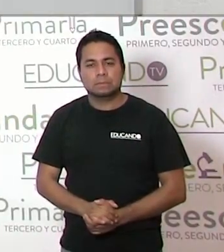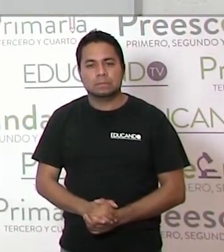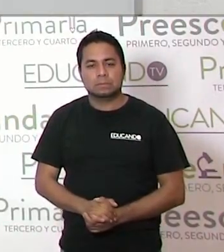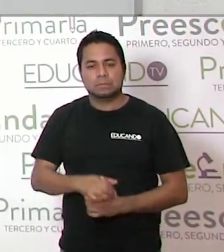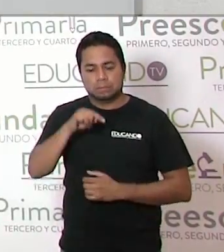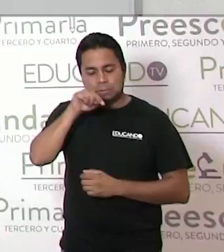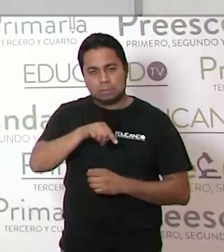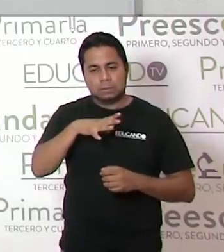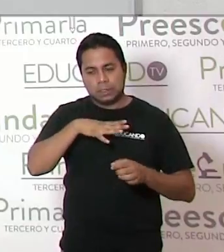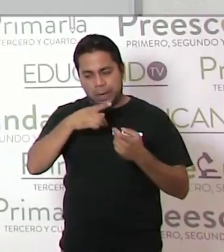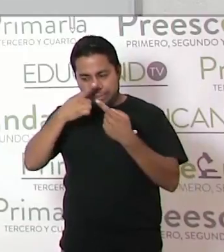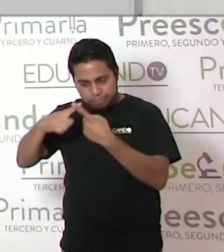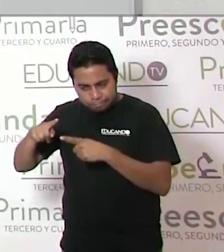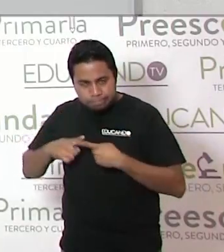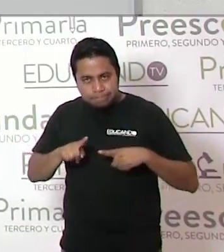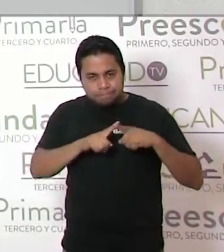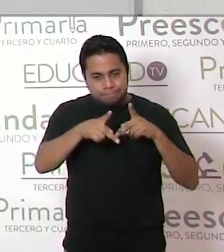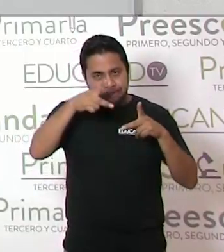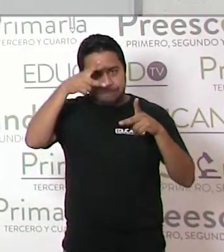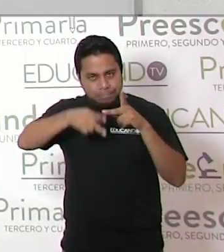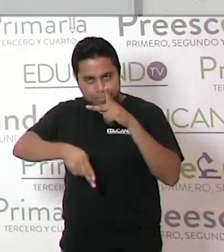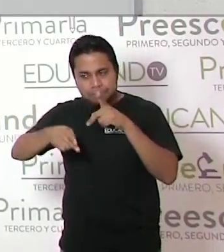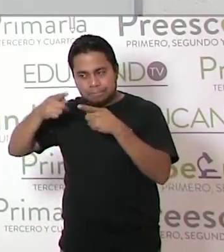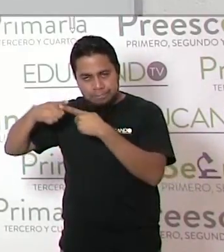tiene diferentes partes.